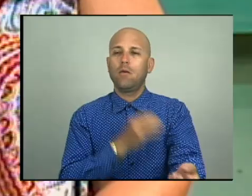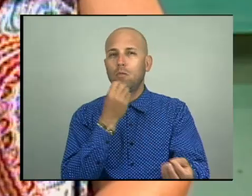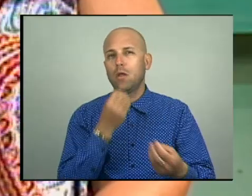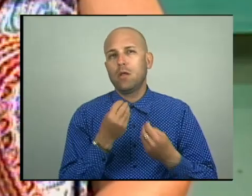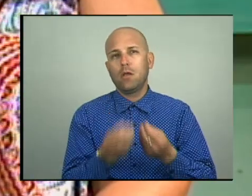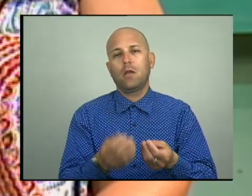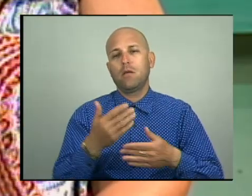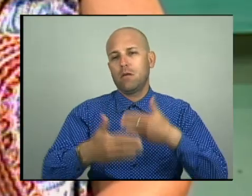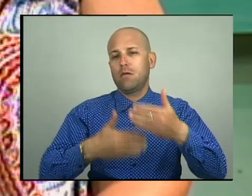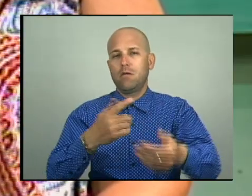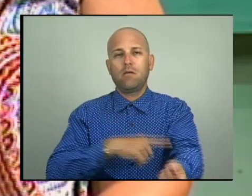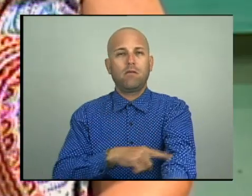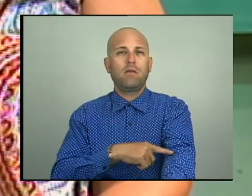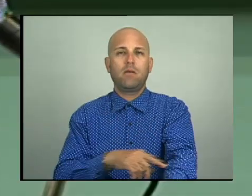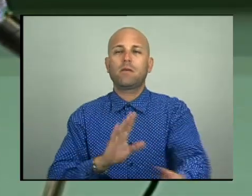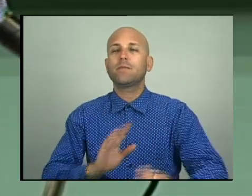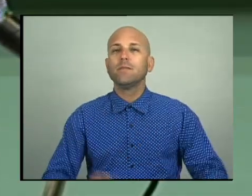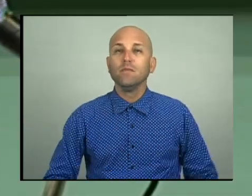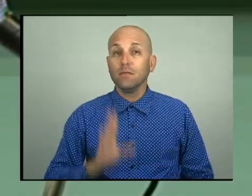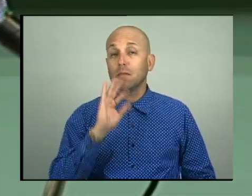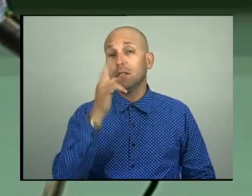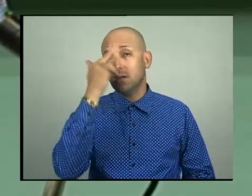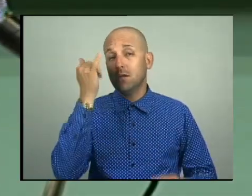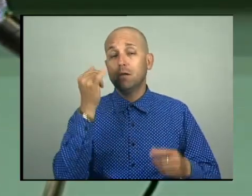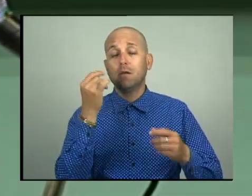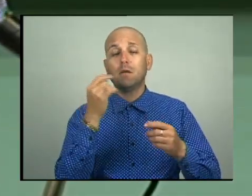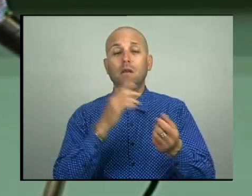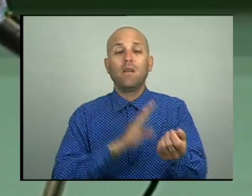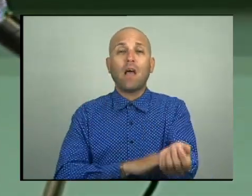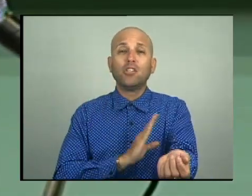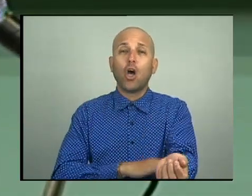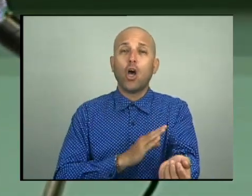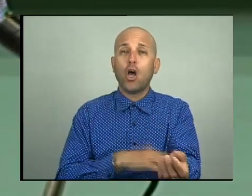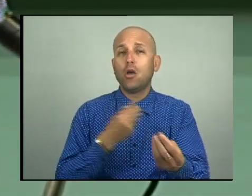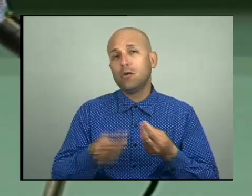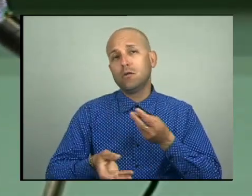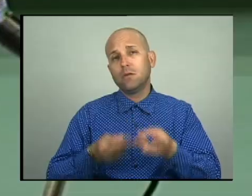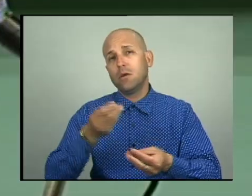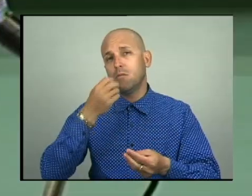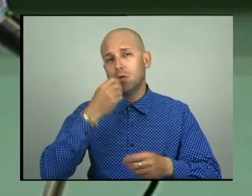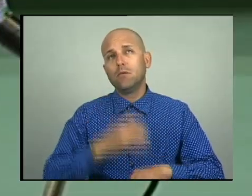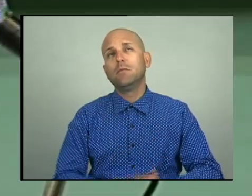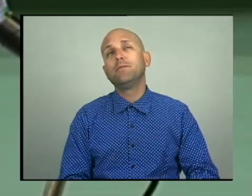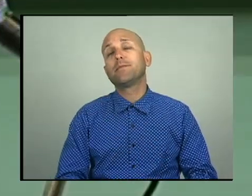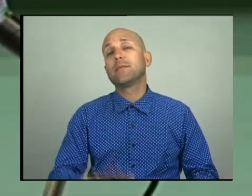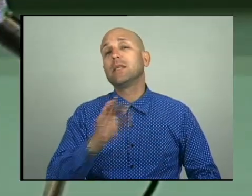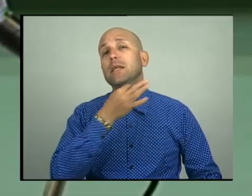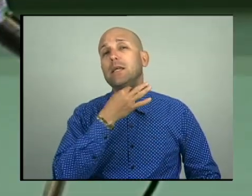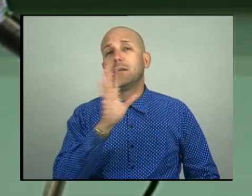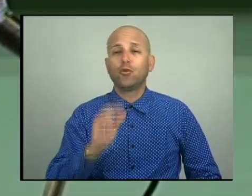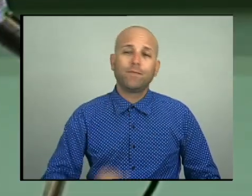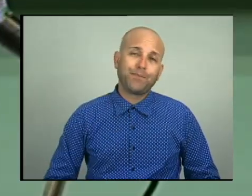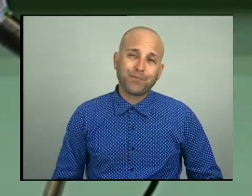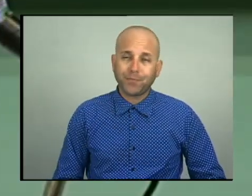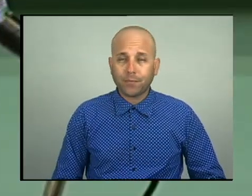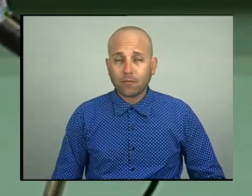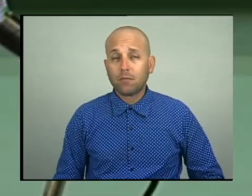riesgo. Sí, en realidad sí existen factores de riesgo que están en relación fundamentalmente, como por ejemplo algunos